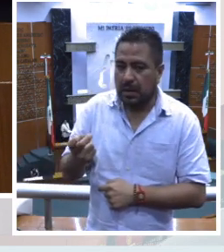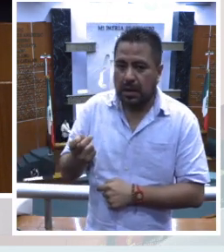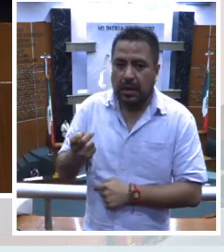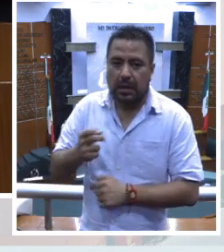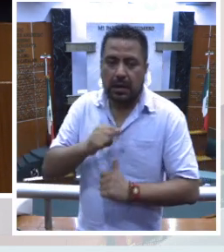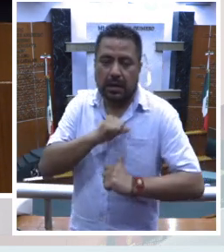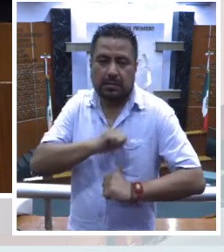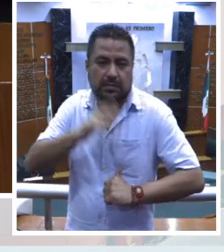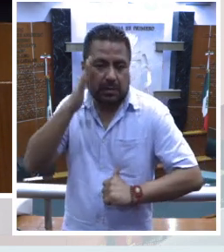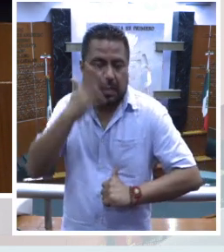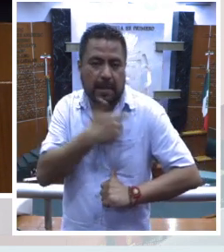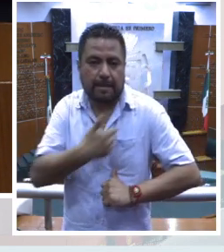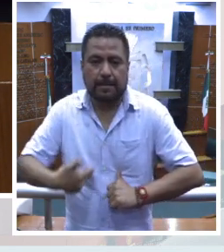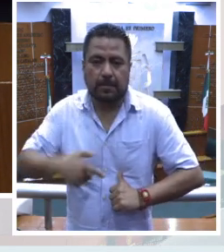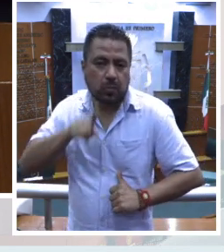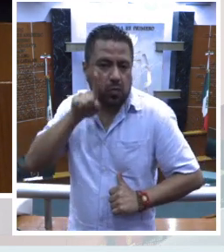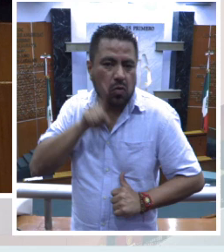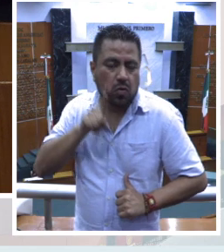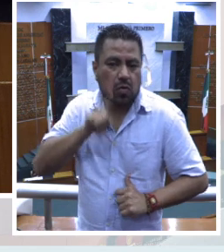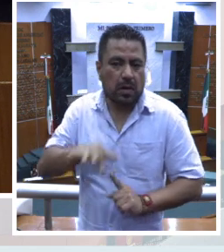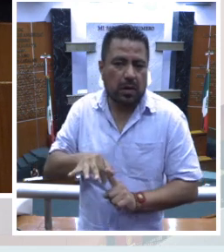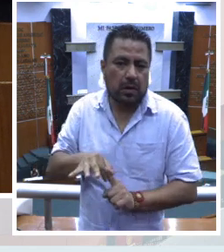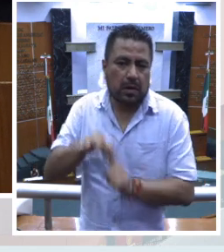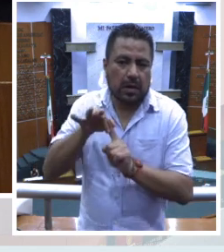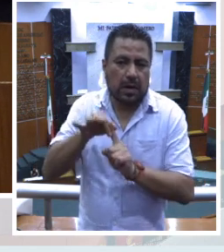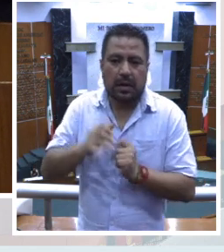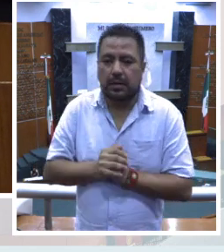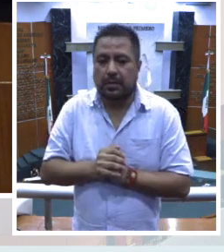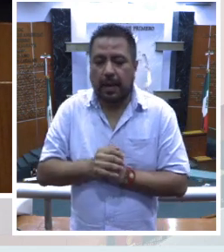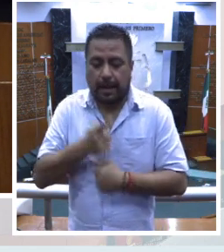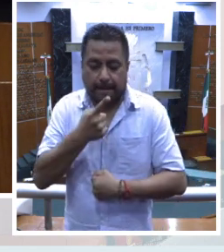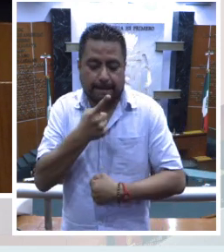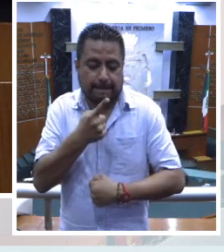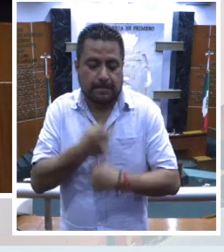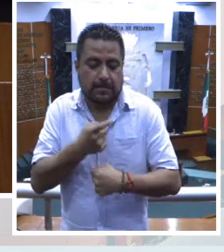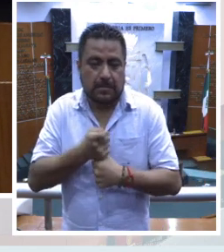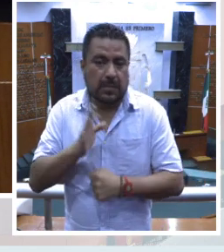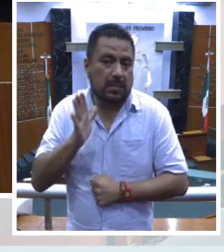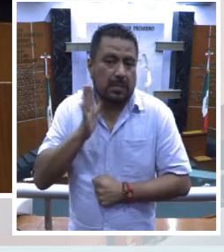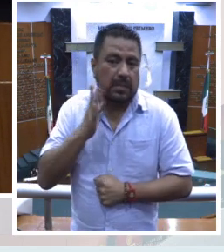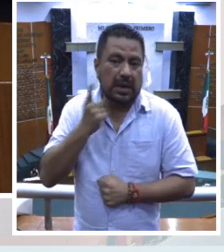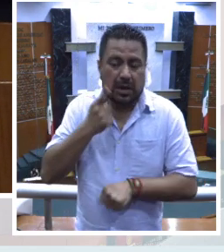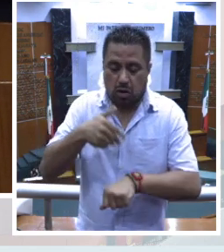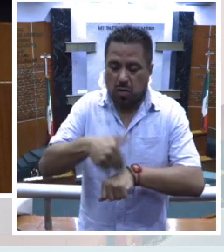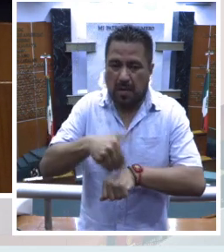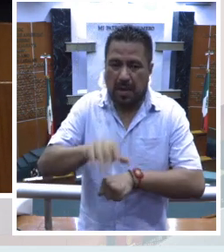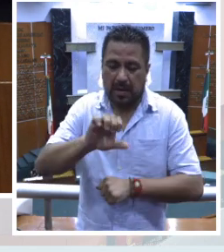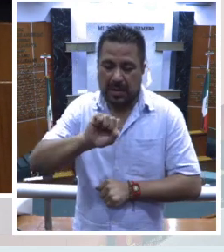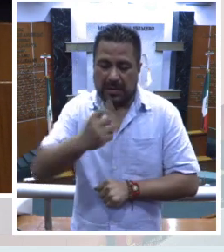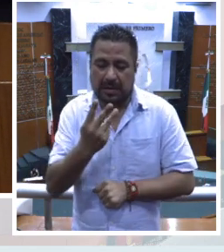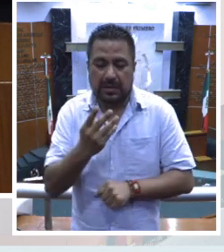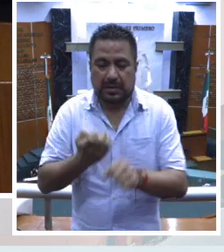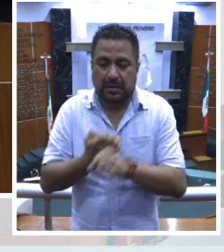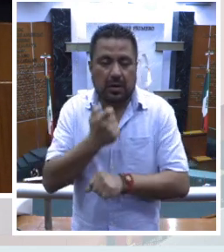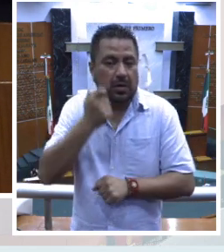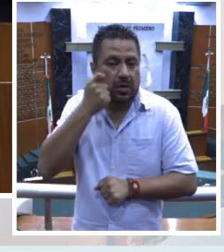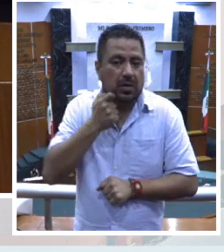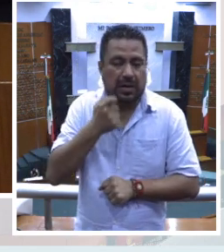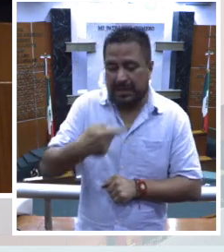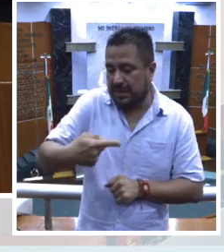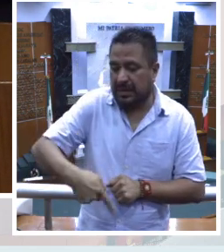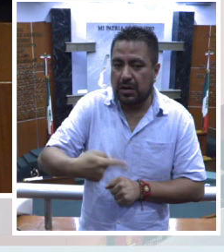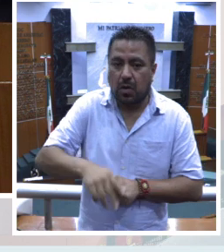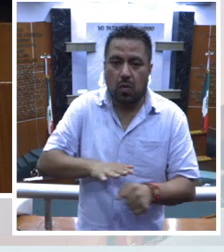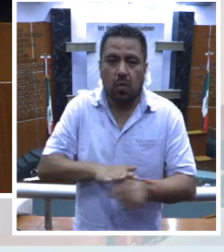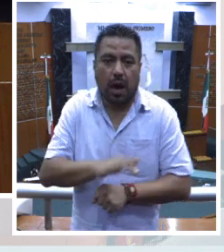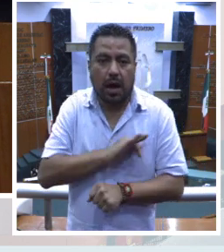como presidenta a una mujer. Y fue la primera legislatura en nuestro estado de Guerrero en la